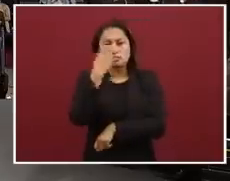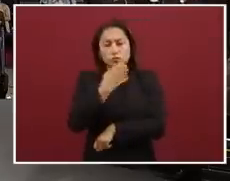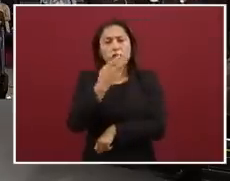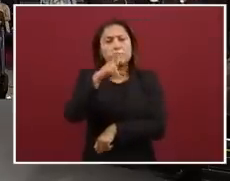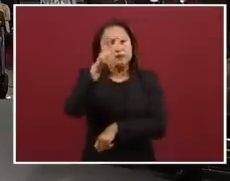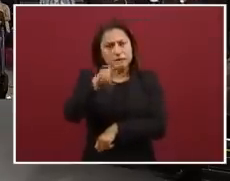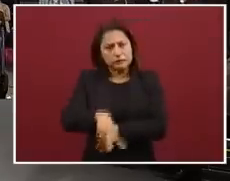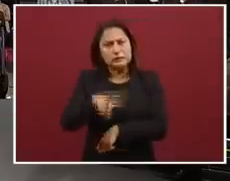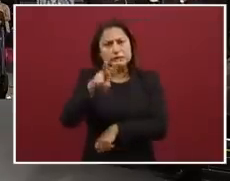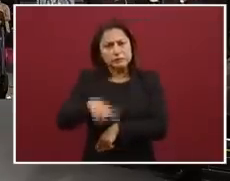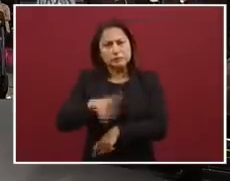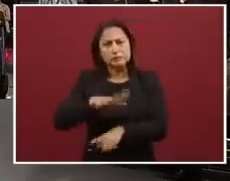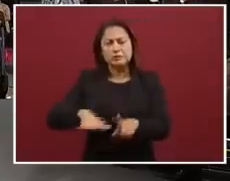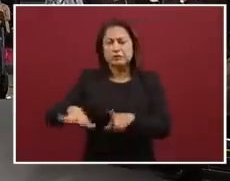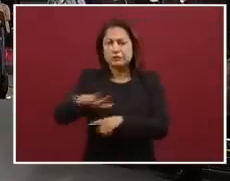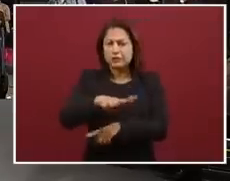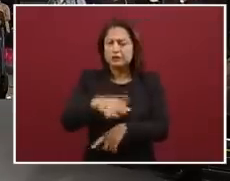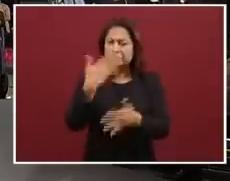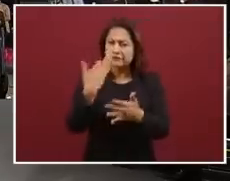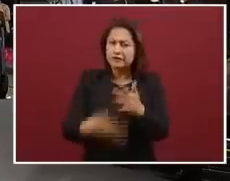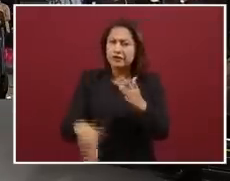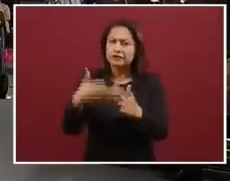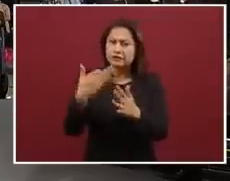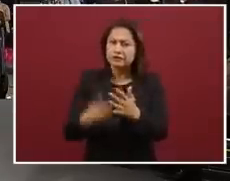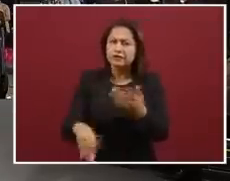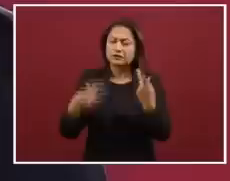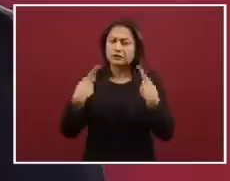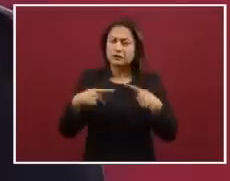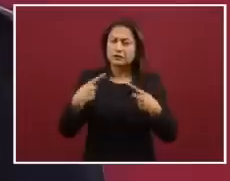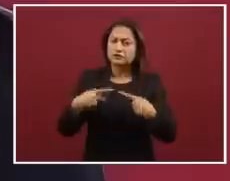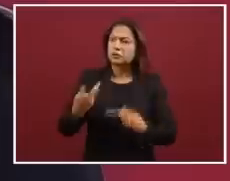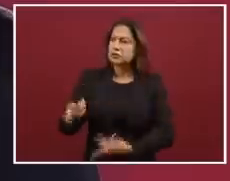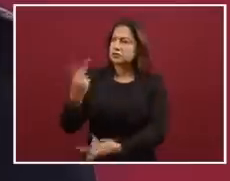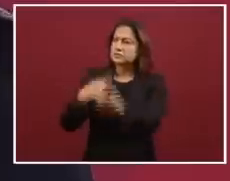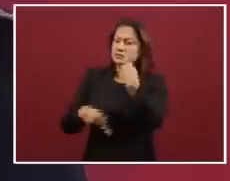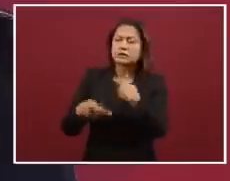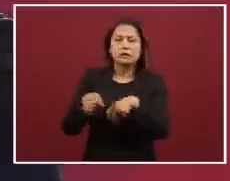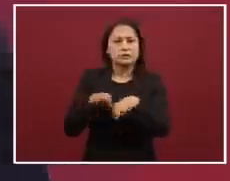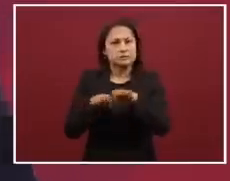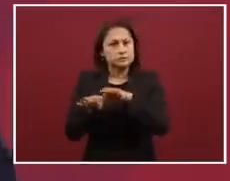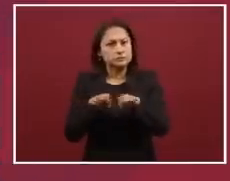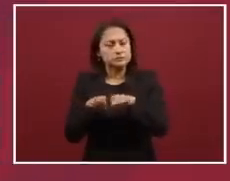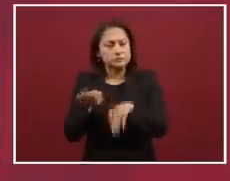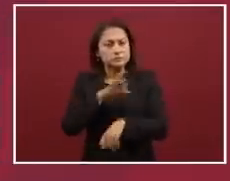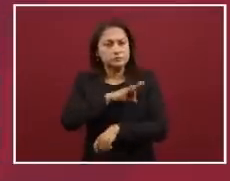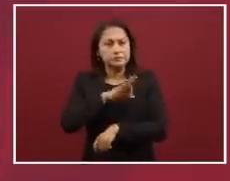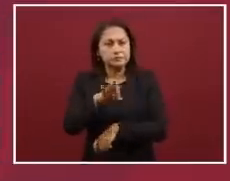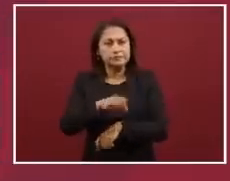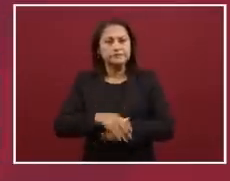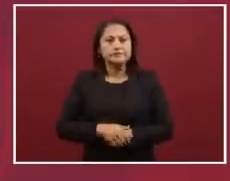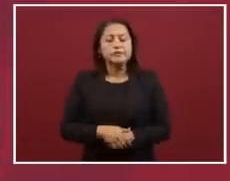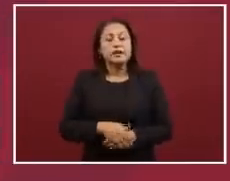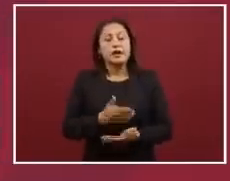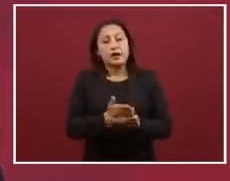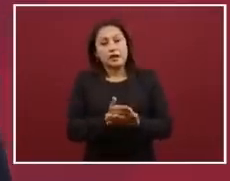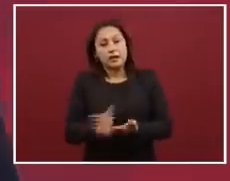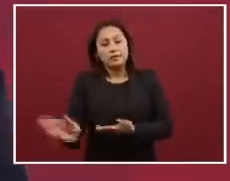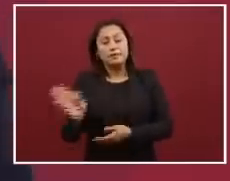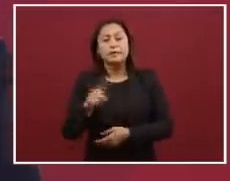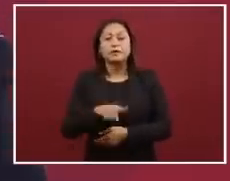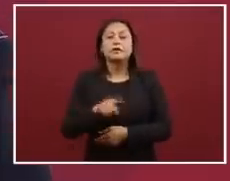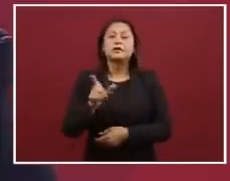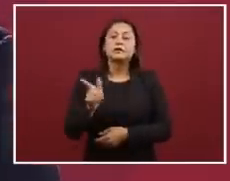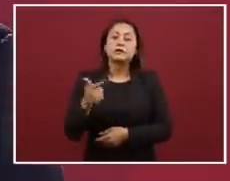que pueda apoyar con trabajo. Pero además, la llegada de la Guardia Nacional